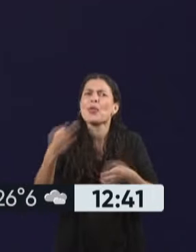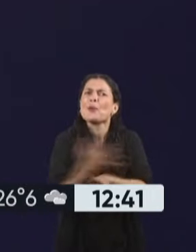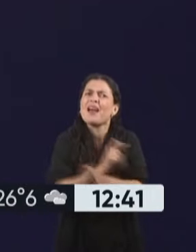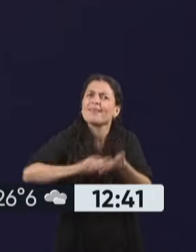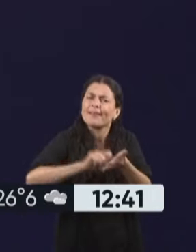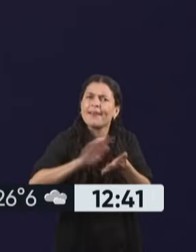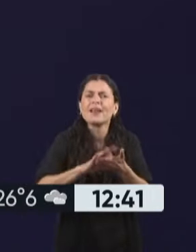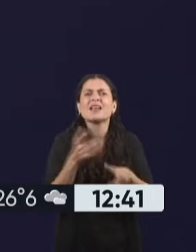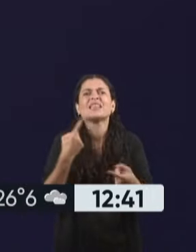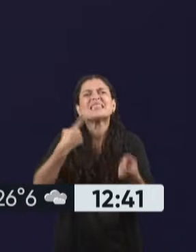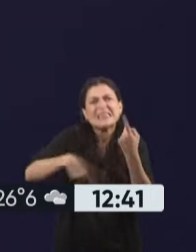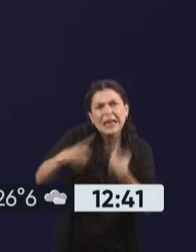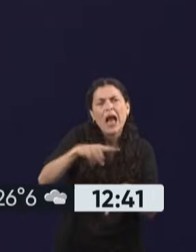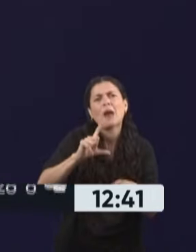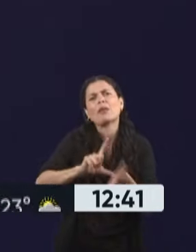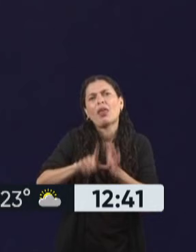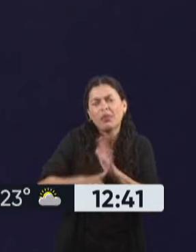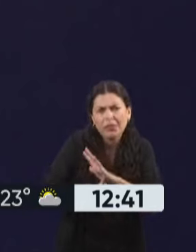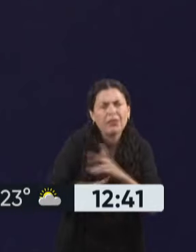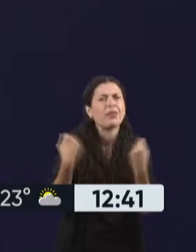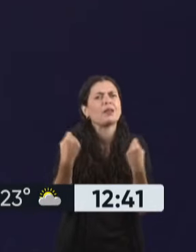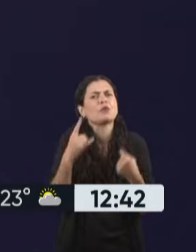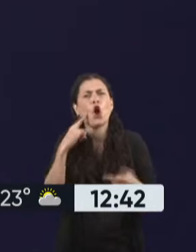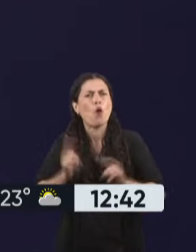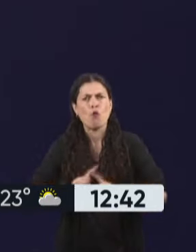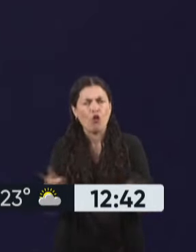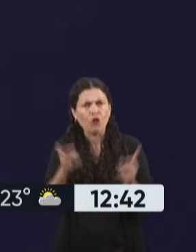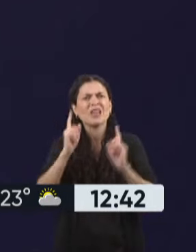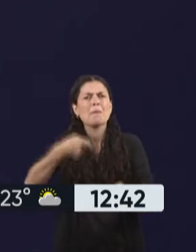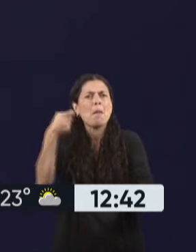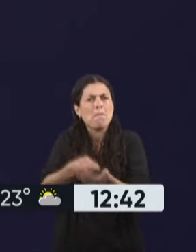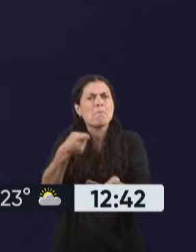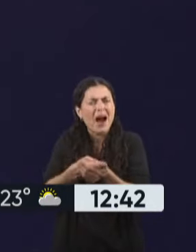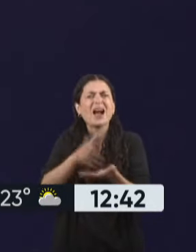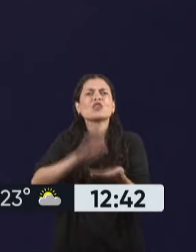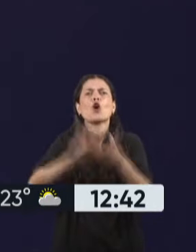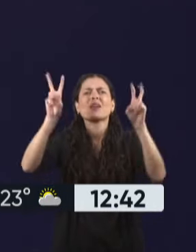que es un trámite muy engorroso, muy incómodo y muy costoso para todos.